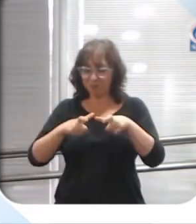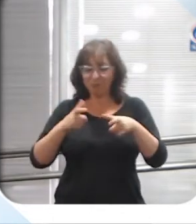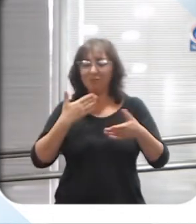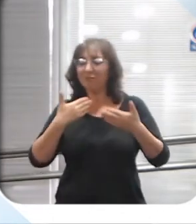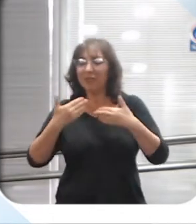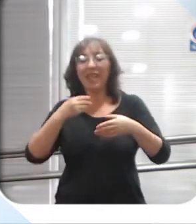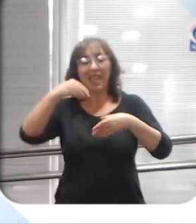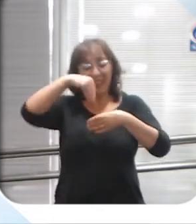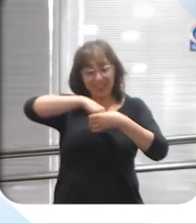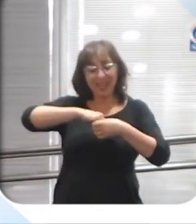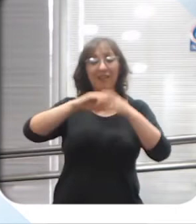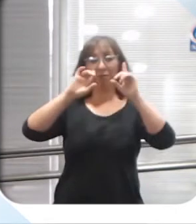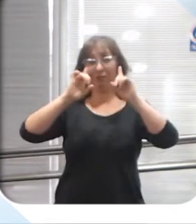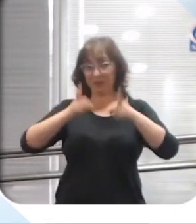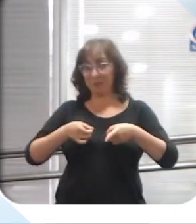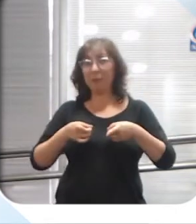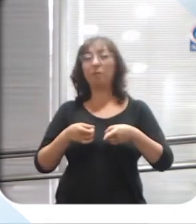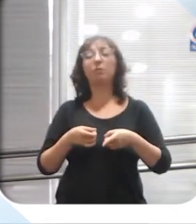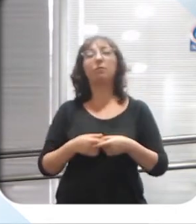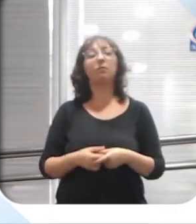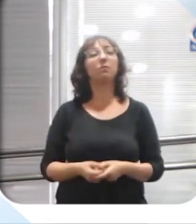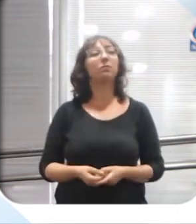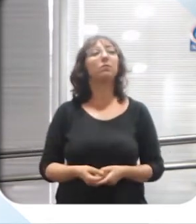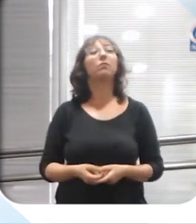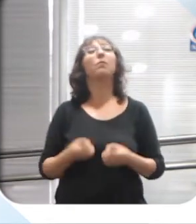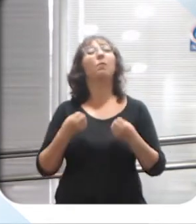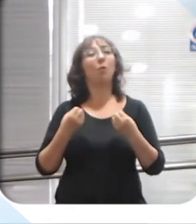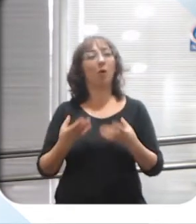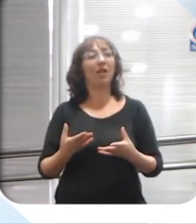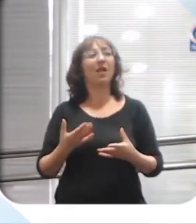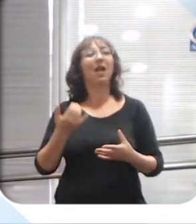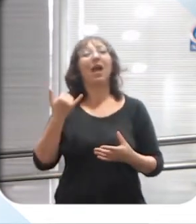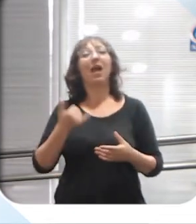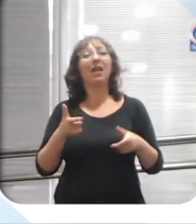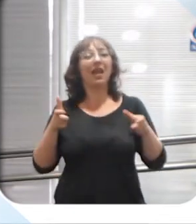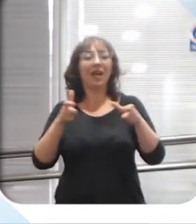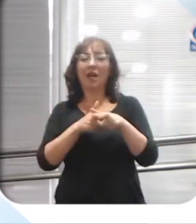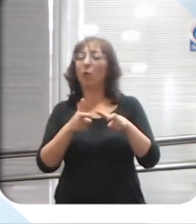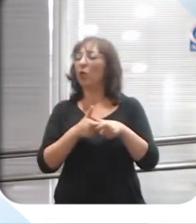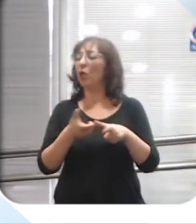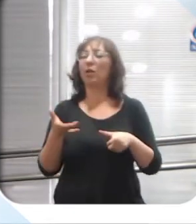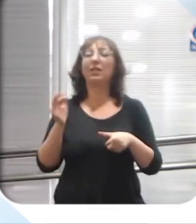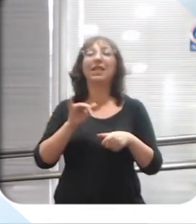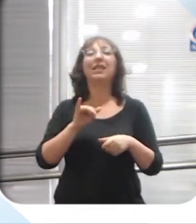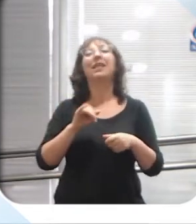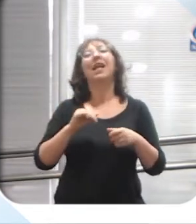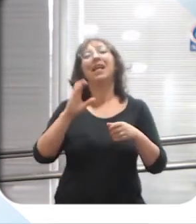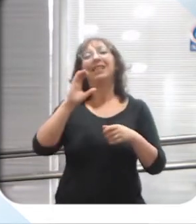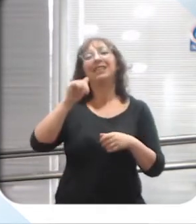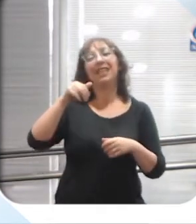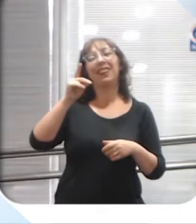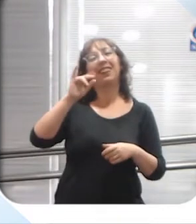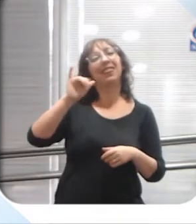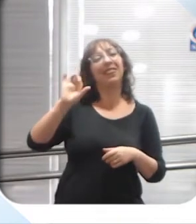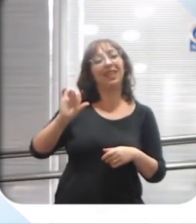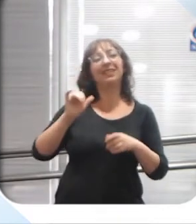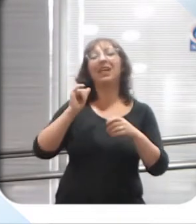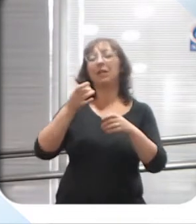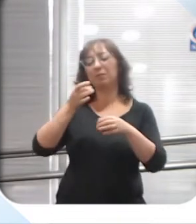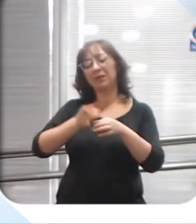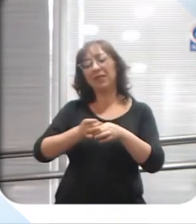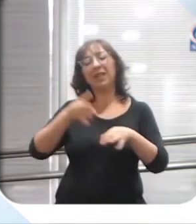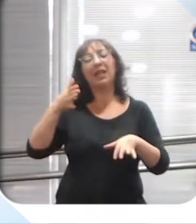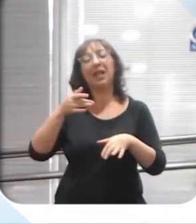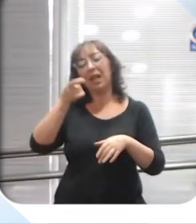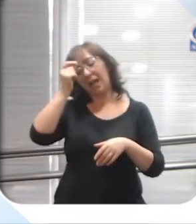de la interna también. Por eso nosotros tenemos reuniones sistemáticas con Cindis y tenemos capacitaciones a la